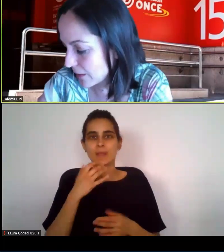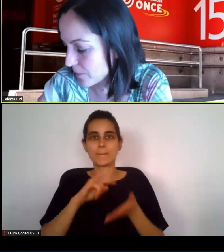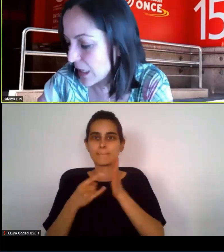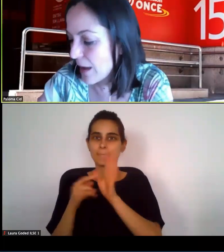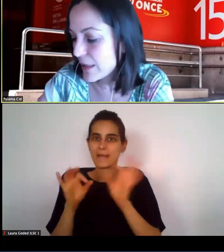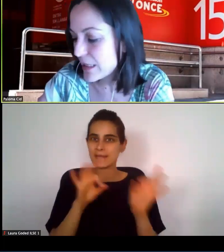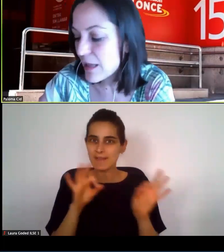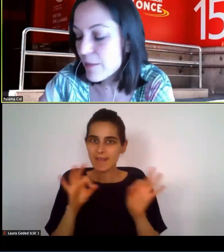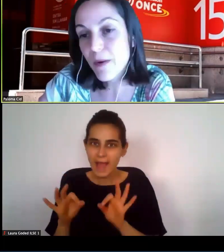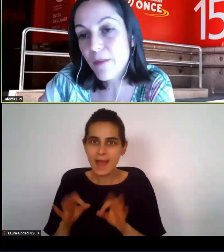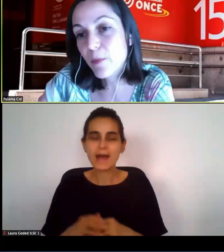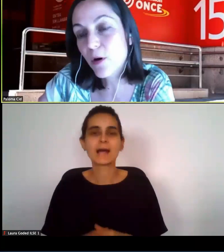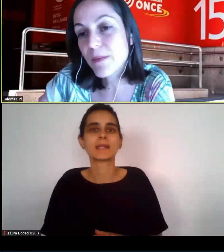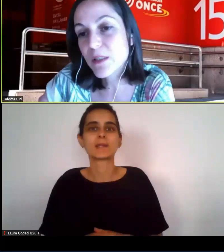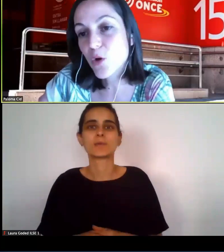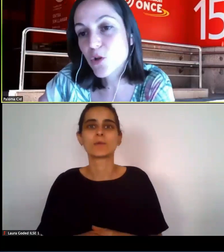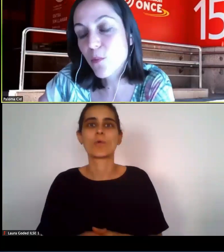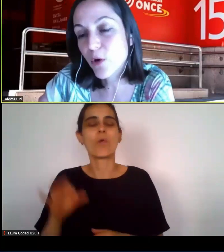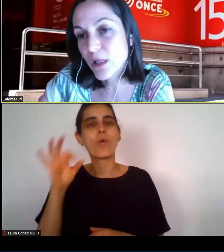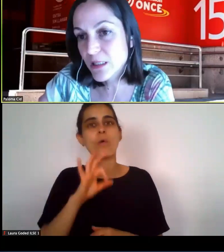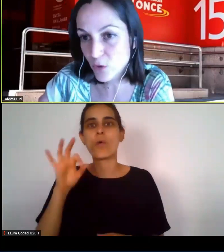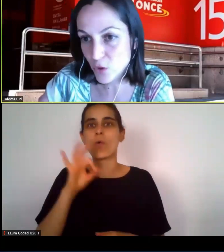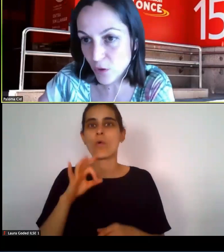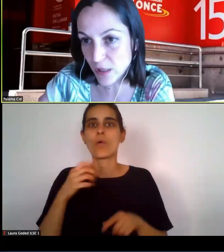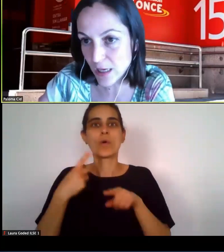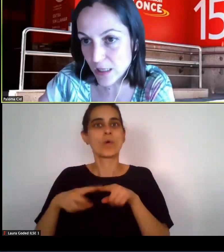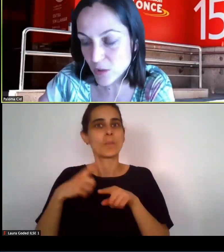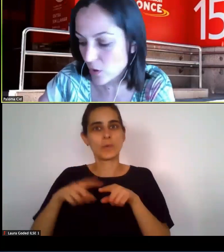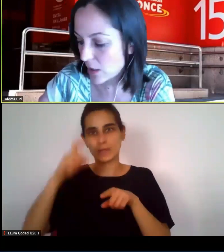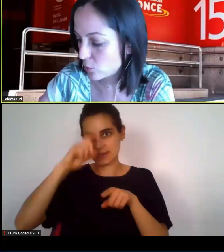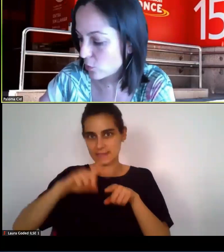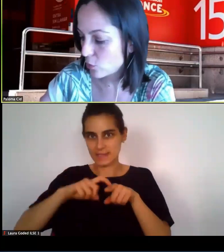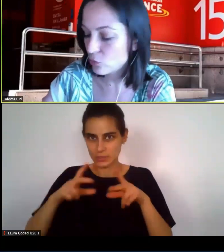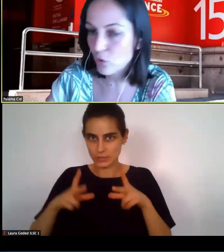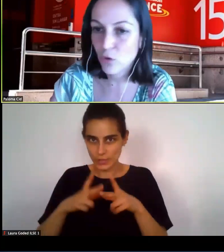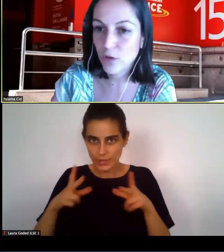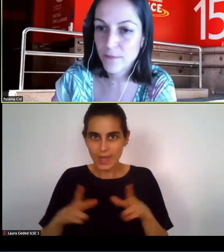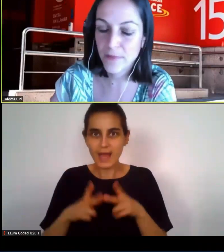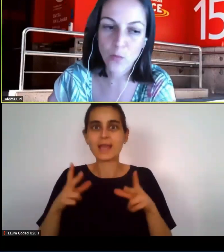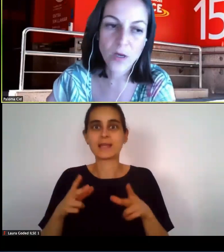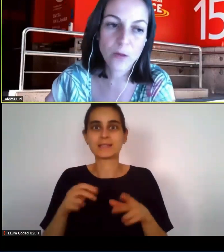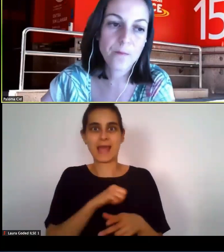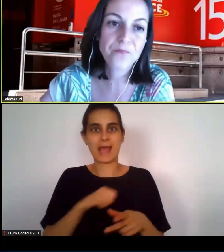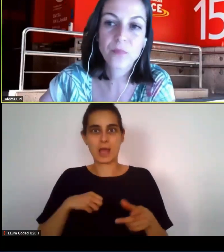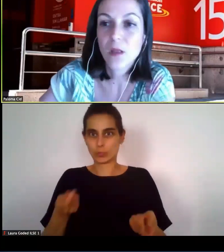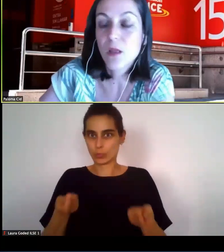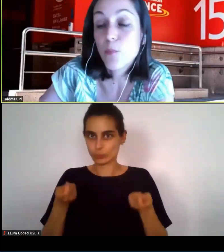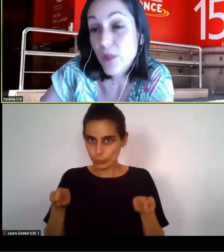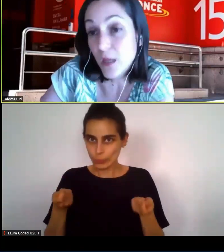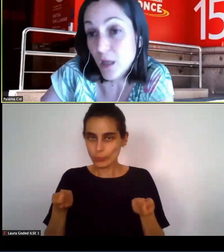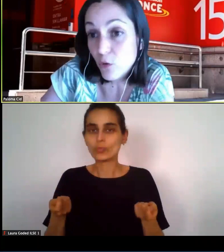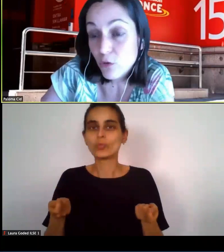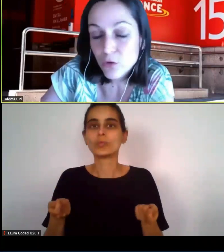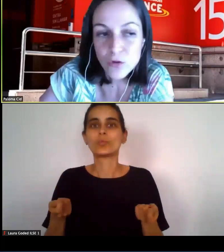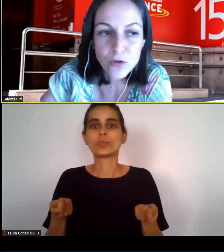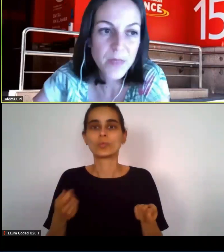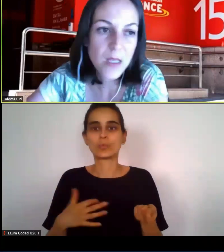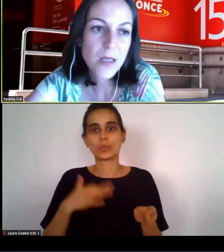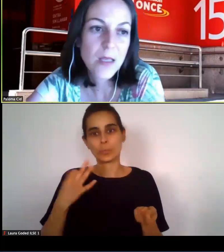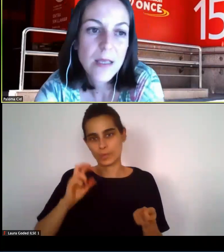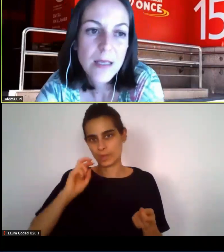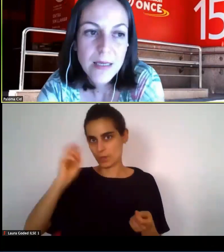planificar. A veces también va a haber problemas con los componentes psicosociales, con el autocontrol, ¿de acuerdo? Y puede que con